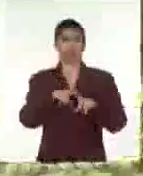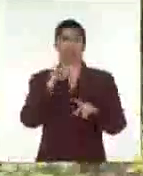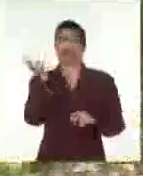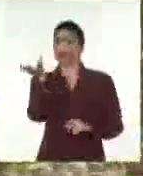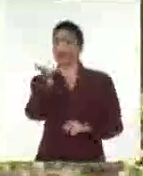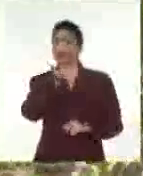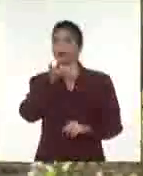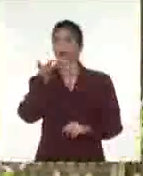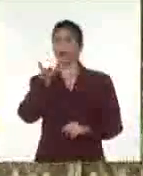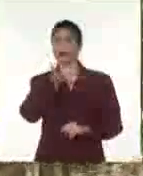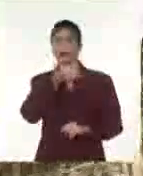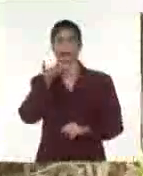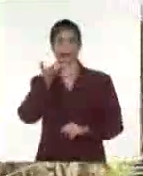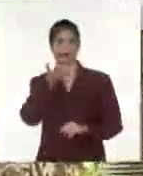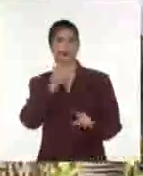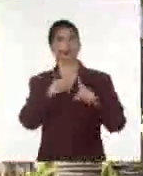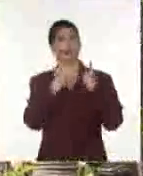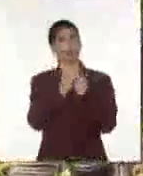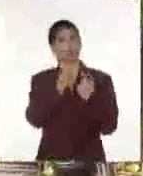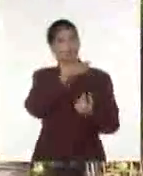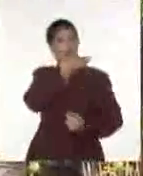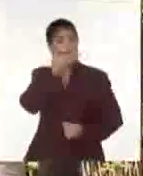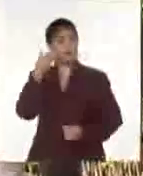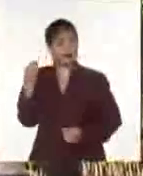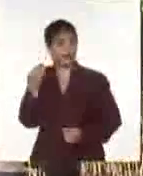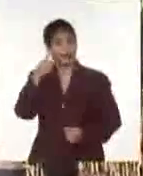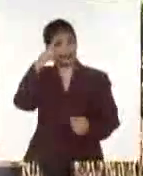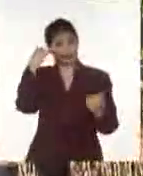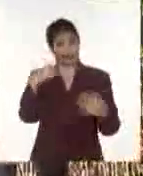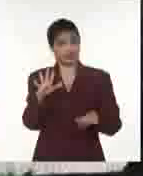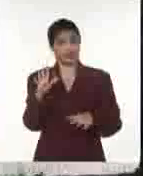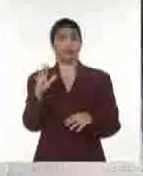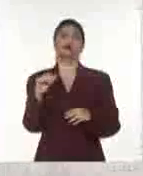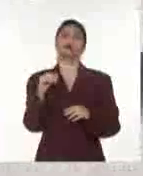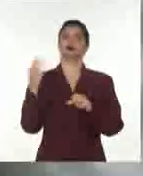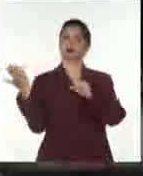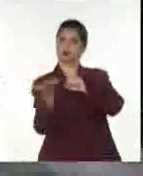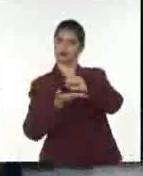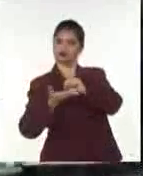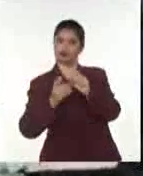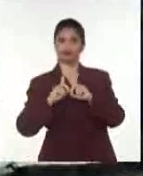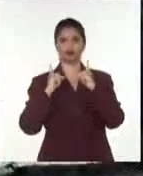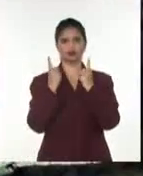destruyera ese bosque. Se trata entonces de estudiar una reserva de carbono.